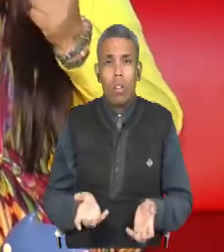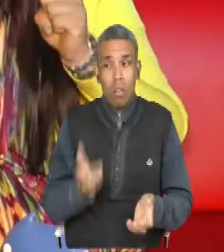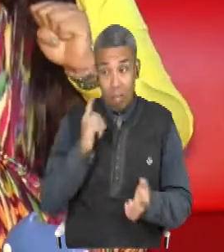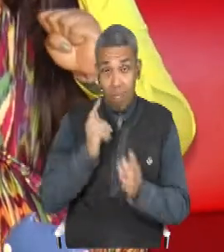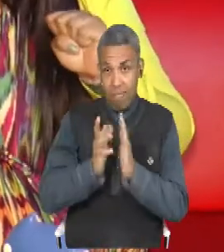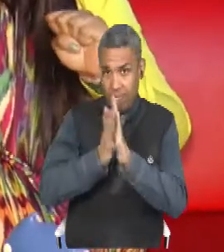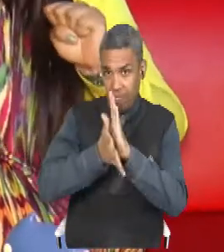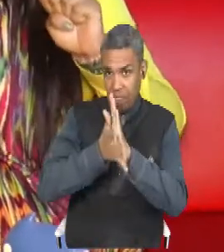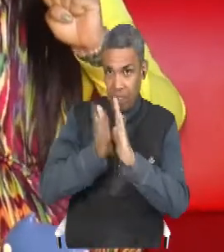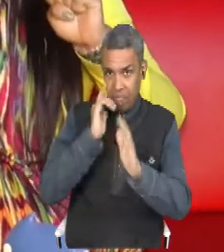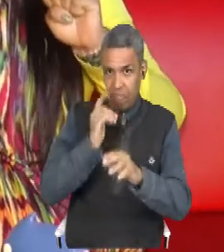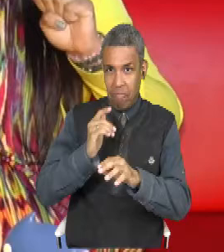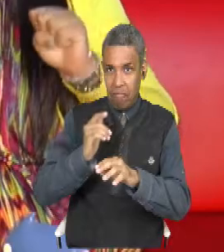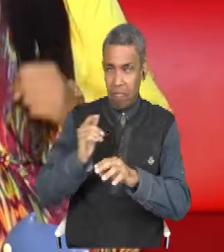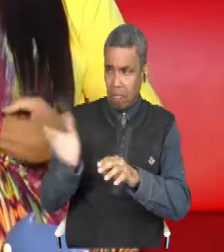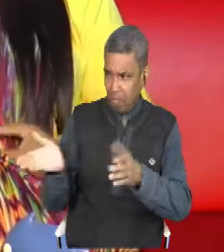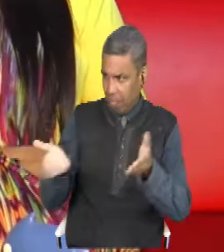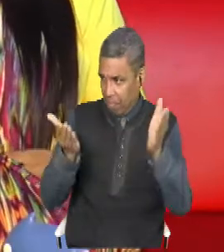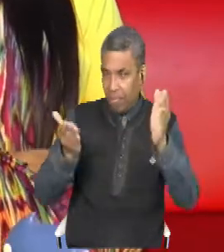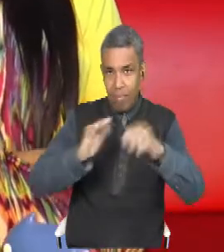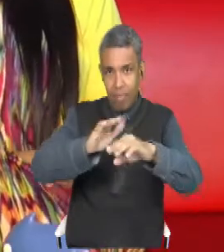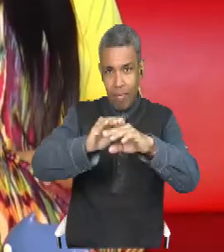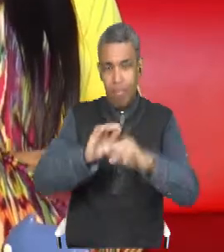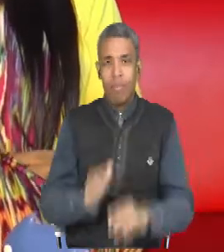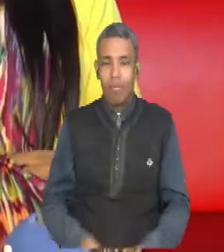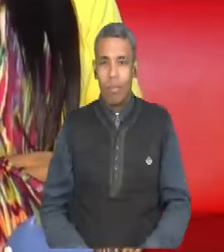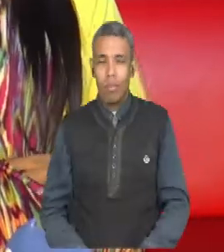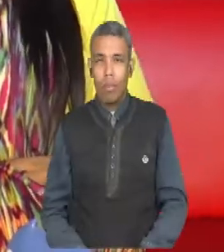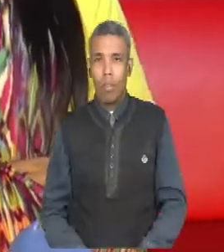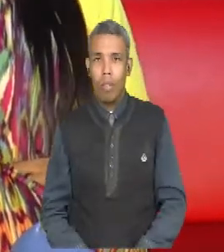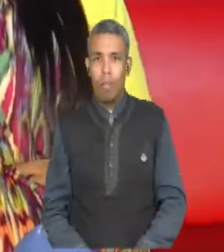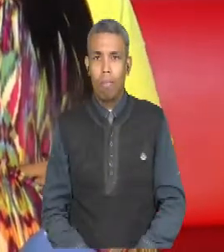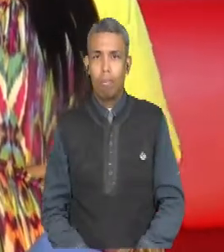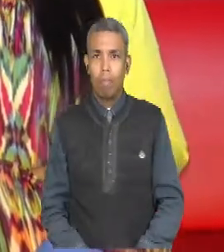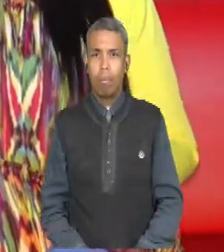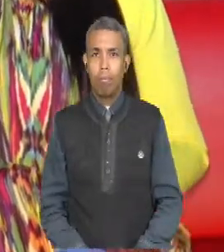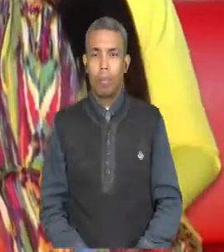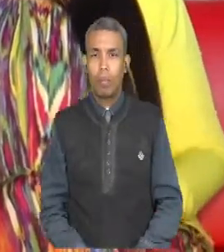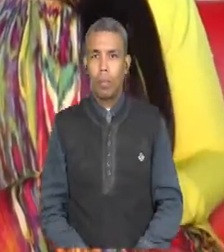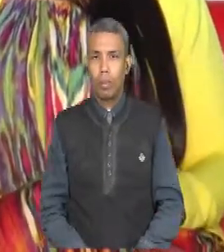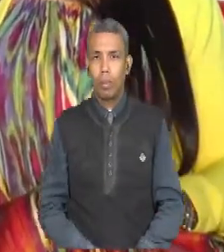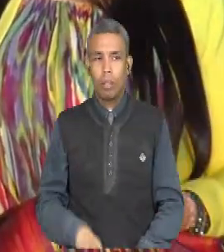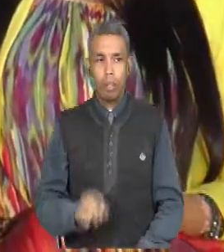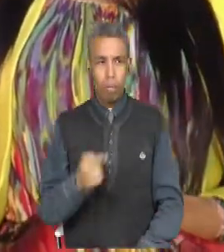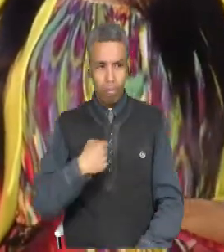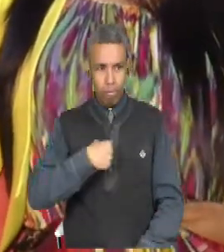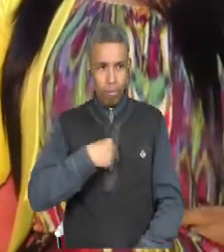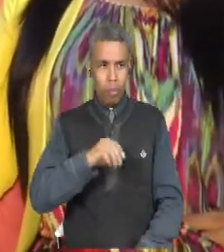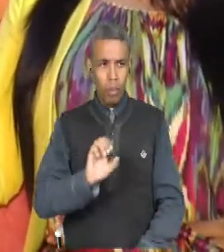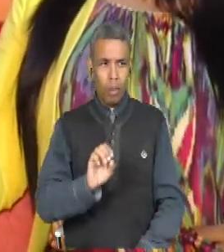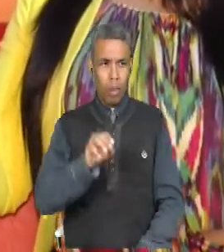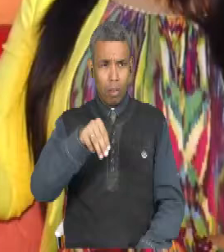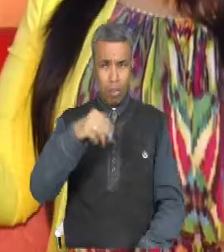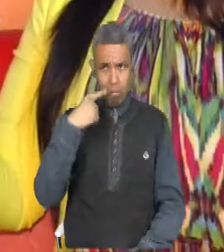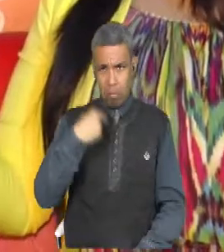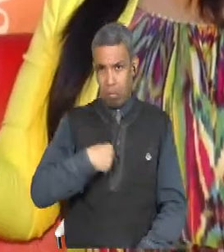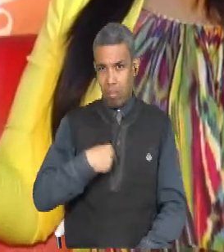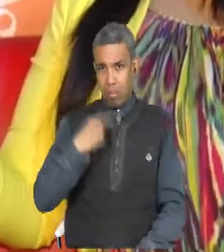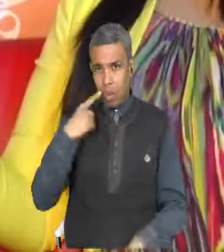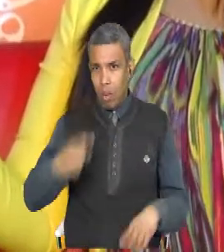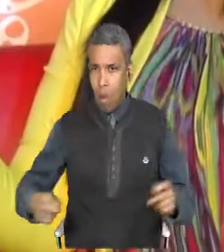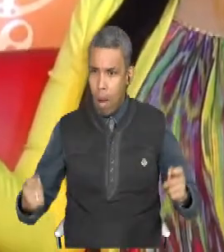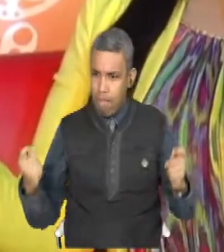incursionado en este nuevo método de publicidad. Bueno, perfecto, Jennifer. Omar Flores, publicista freelance, nace por la necesidad